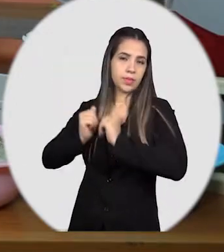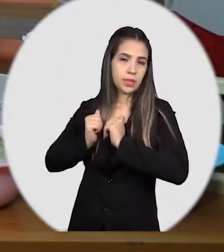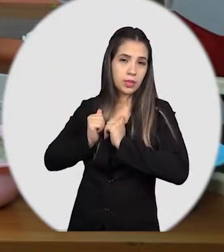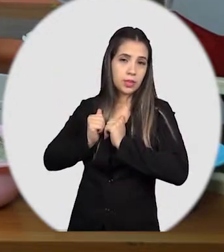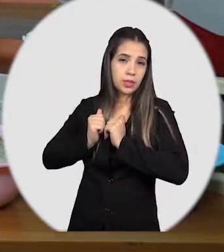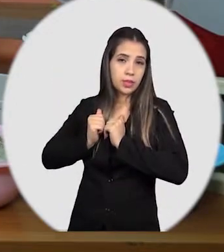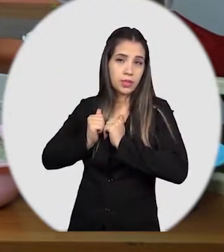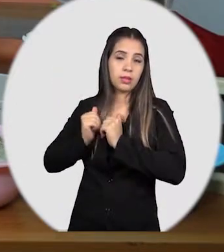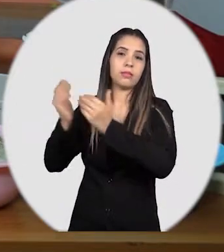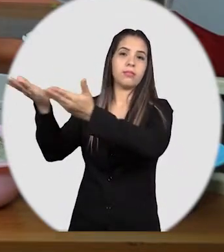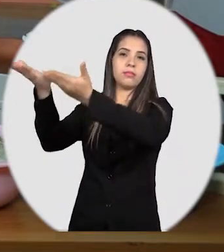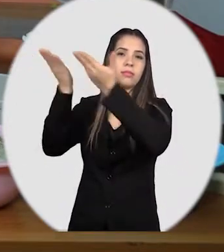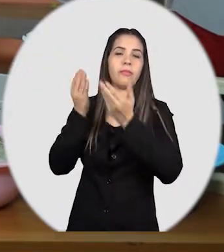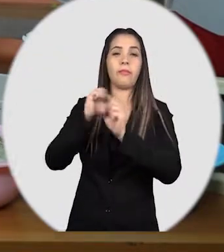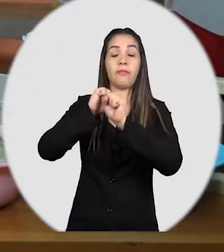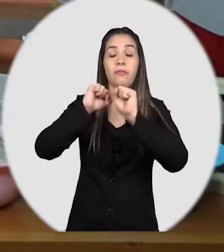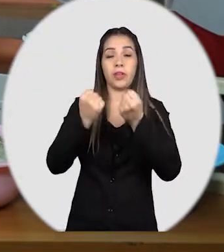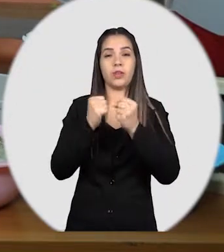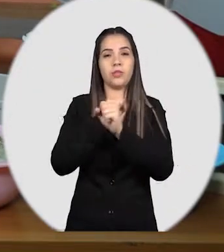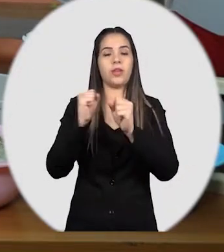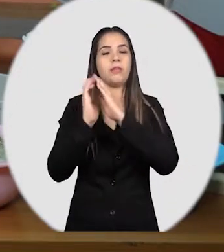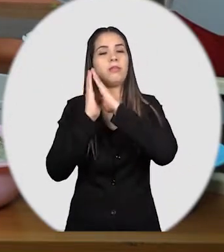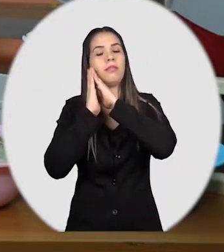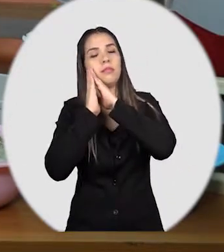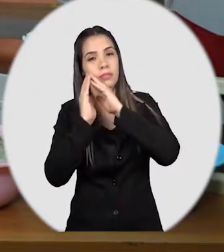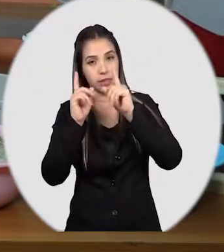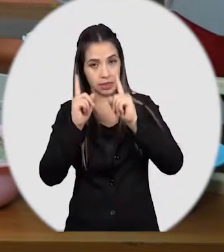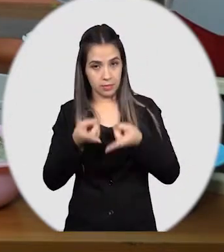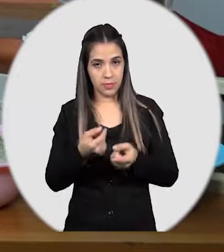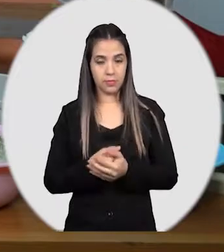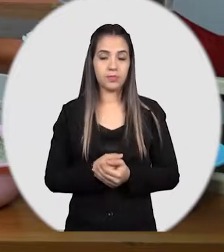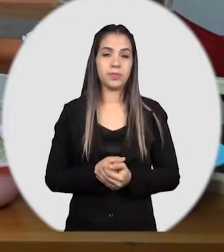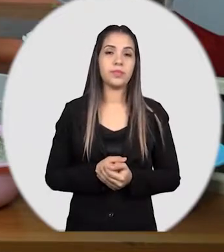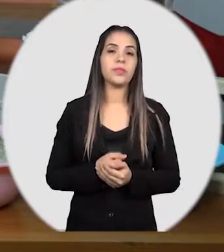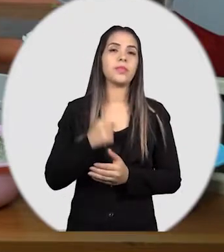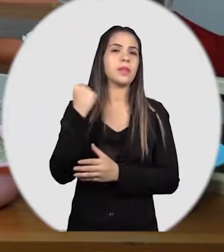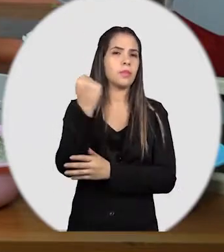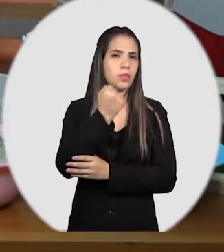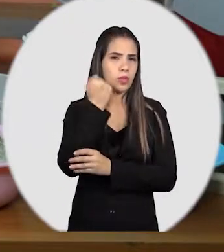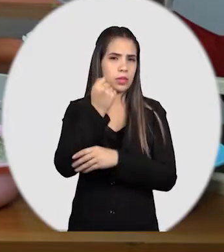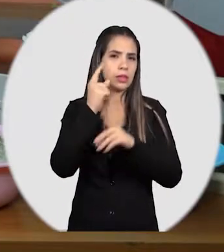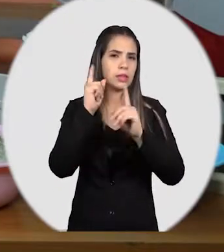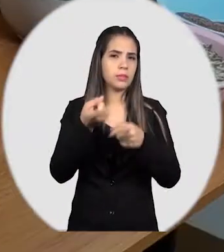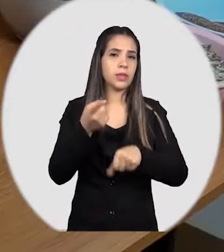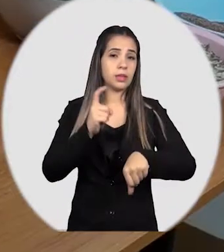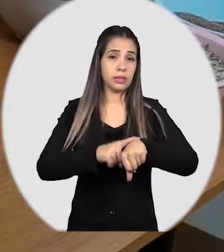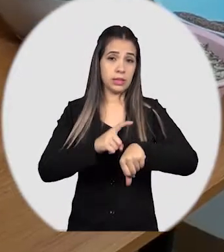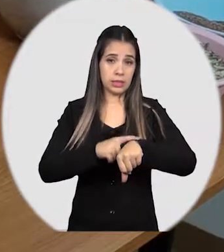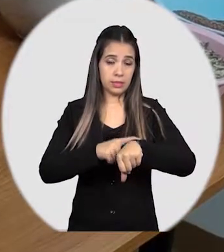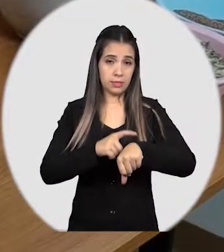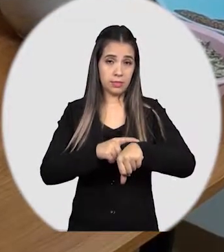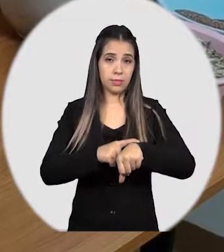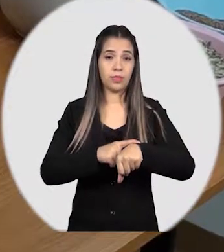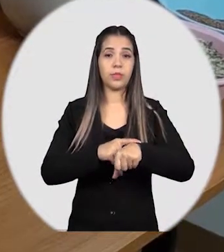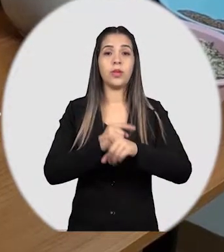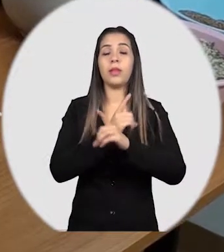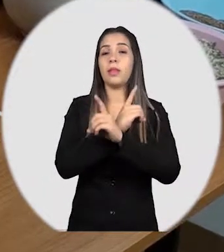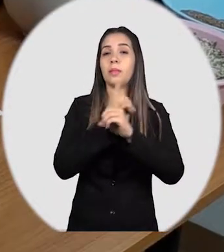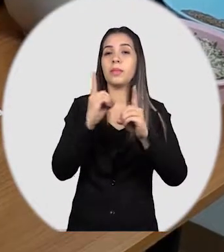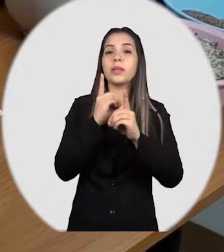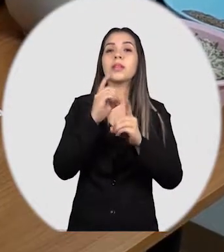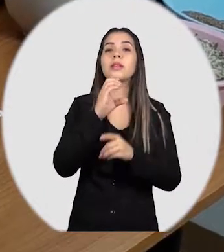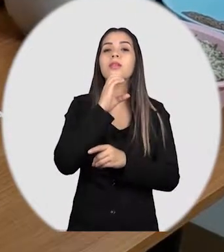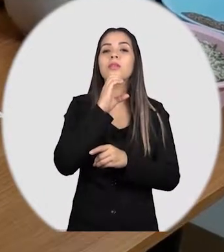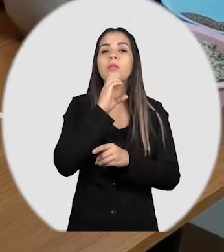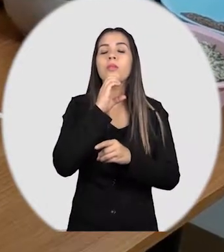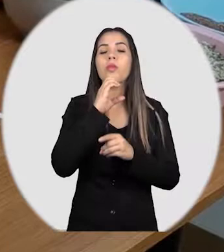ya se puede utilizar. Es importante también mencionar el tiempo de duración. Siempre tiene que ver con